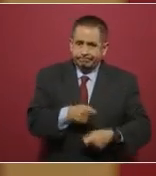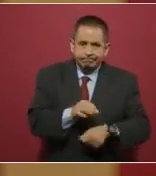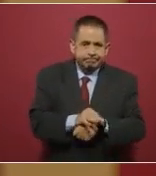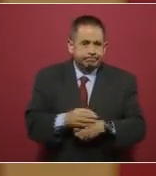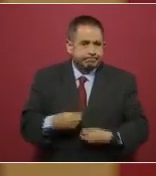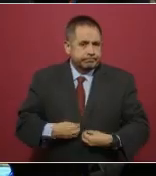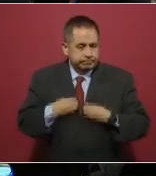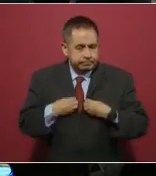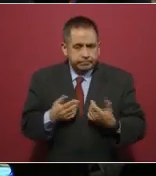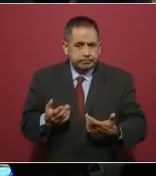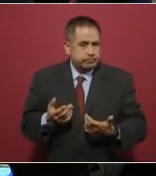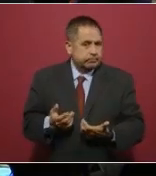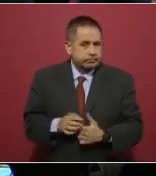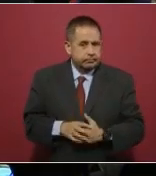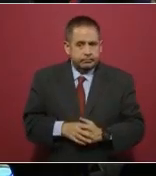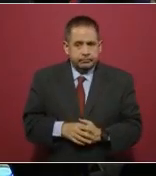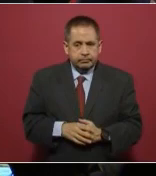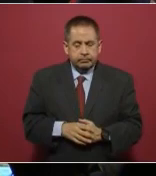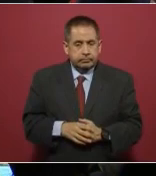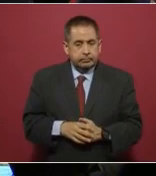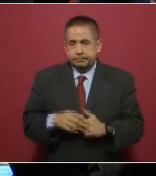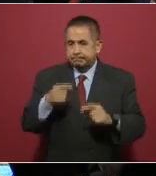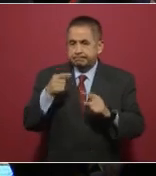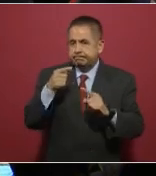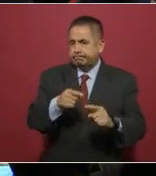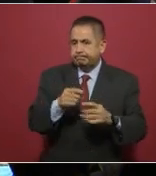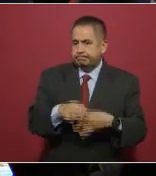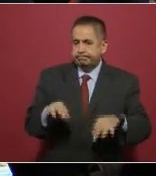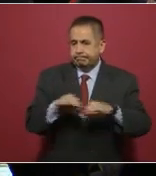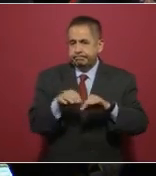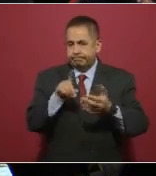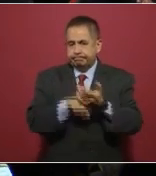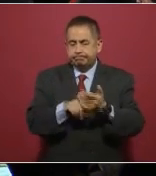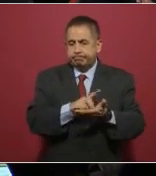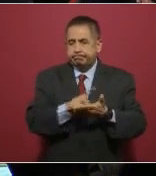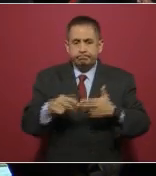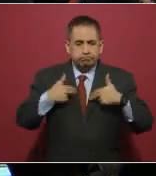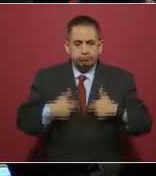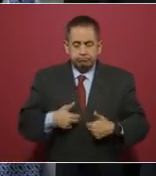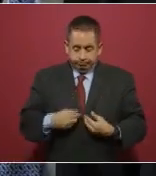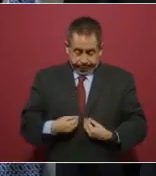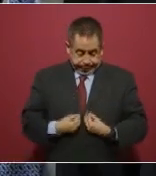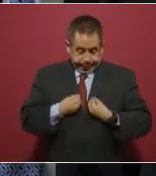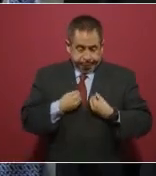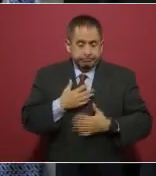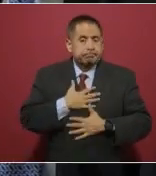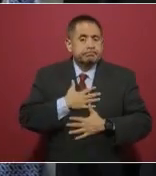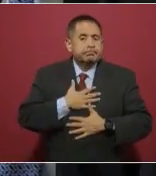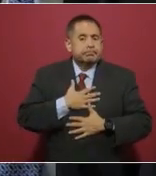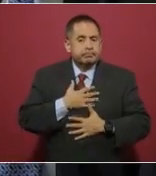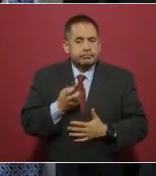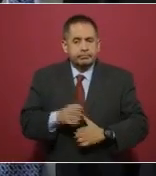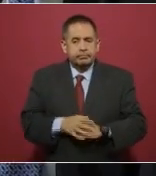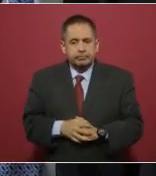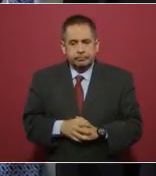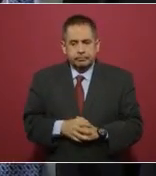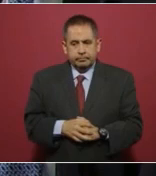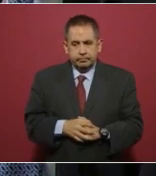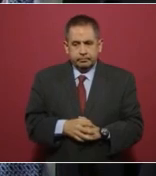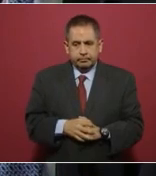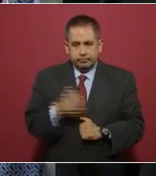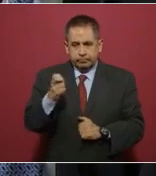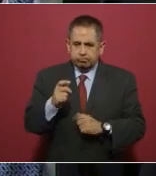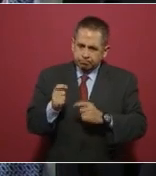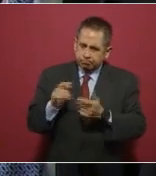es el principal de los derechos humanos? Por eso